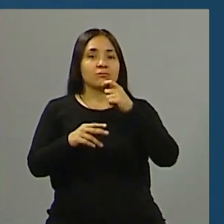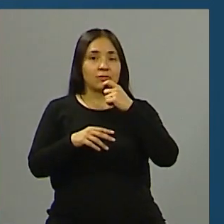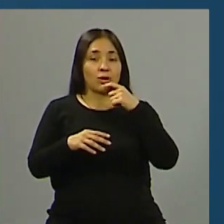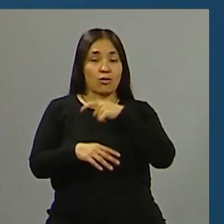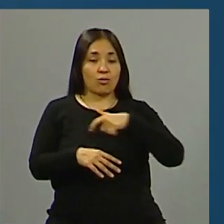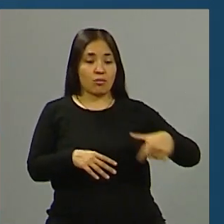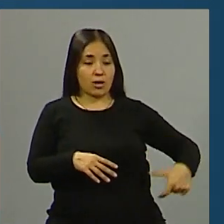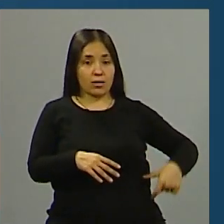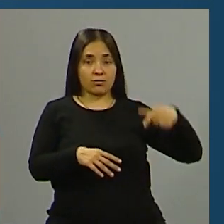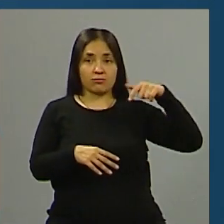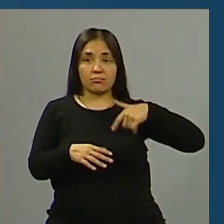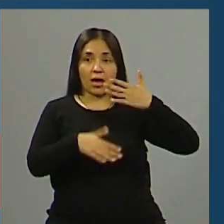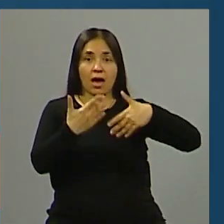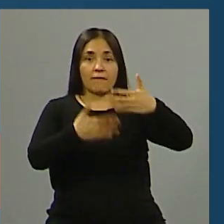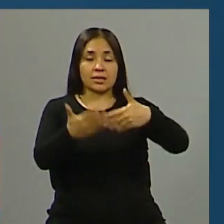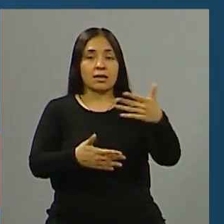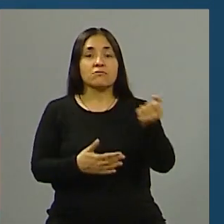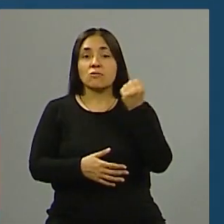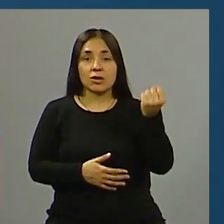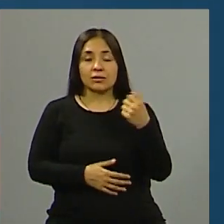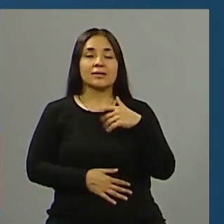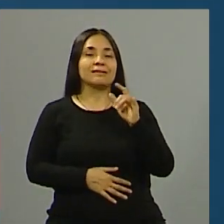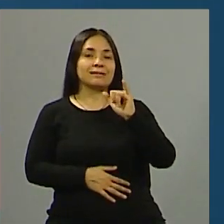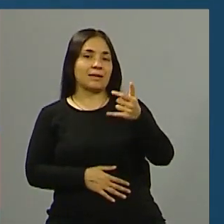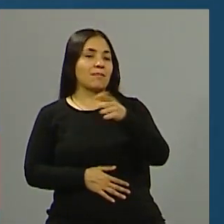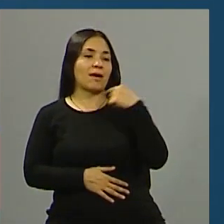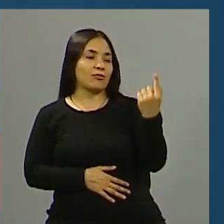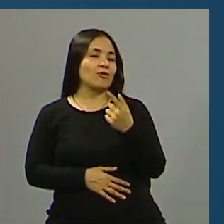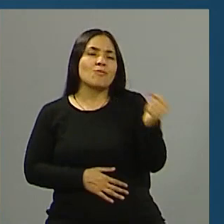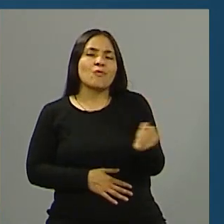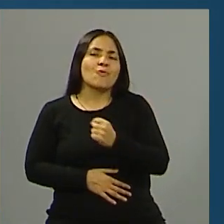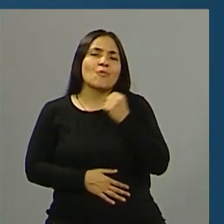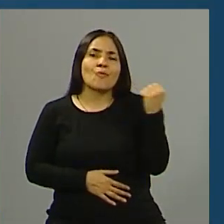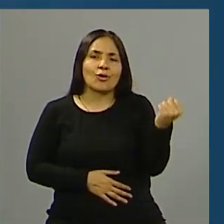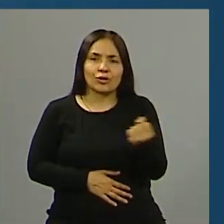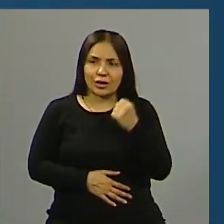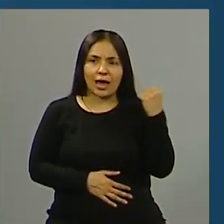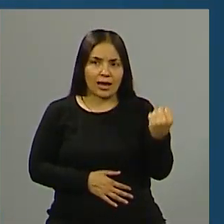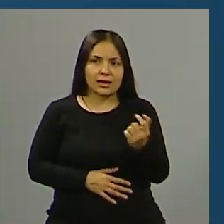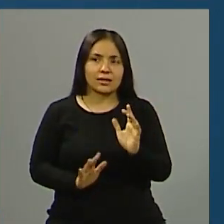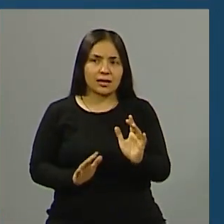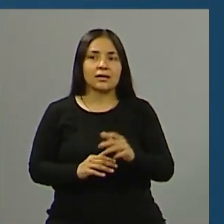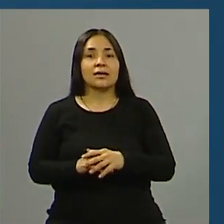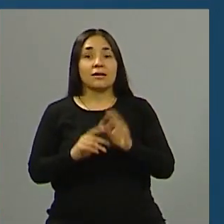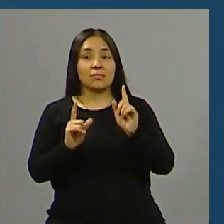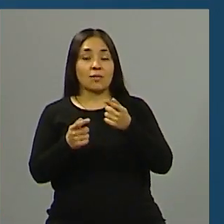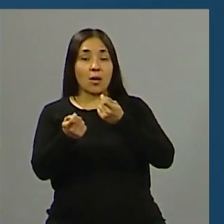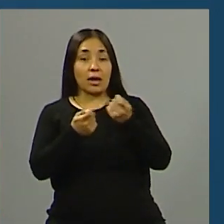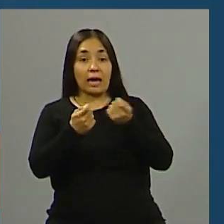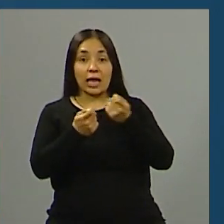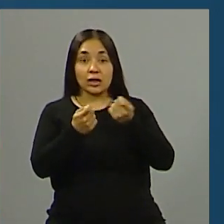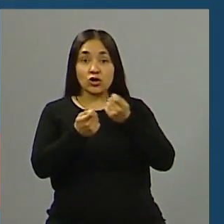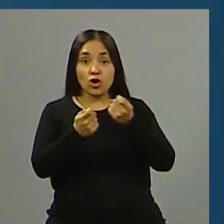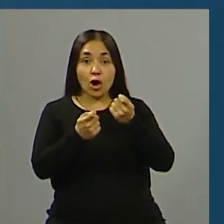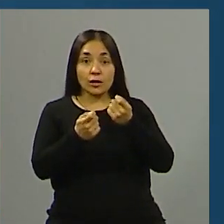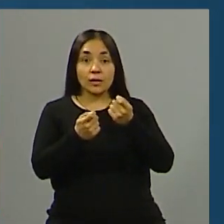este tema? Sí, para nosotros fue sumamente importante, fue uno de nuestros planes de gestión apenas